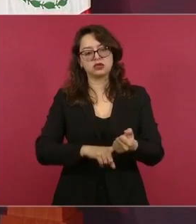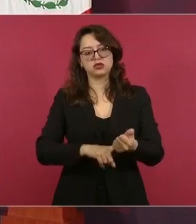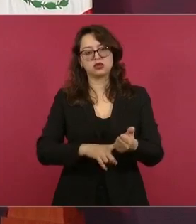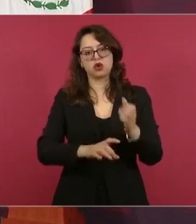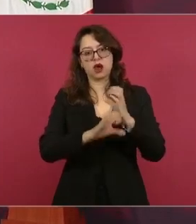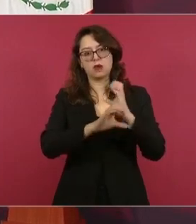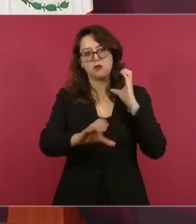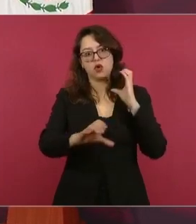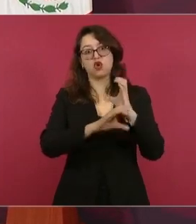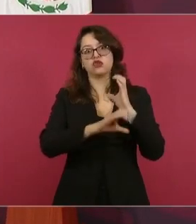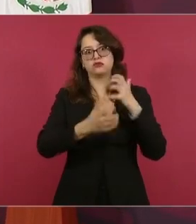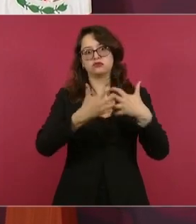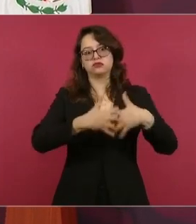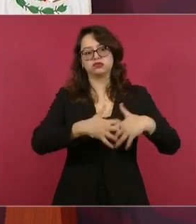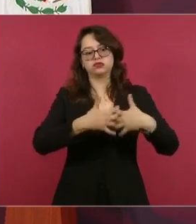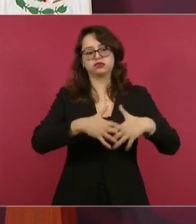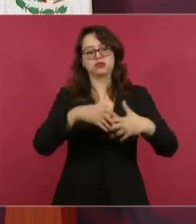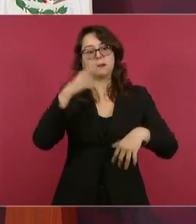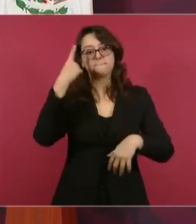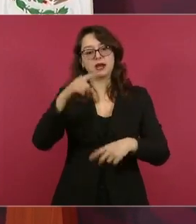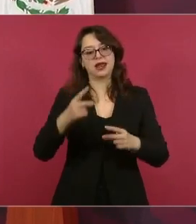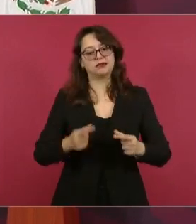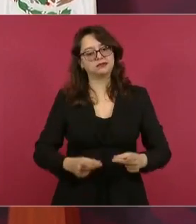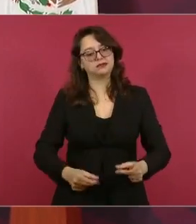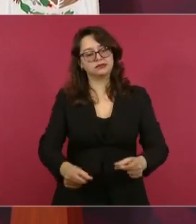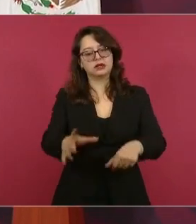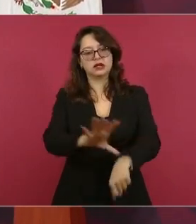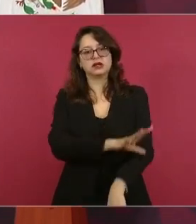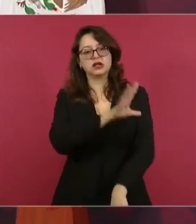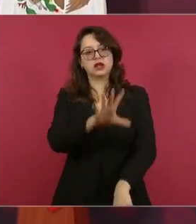restablecer el servicio de energía eléctrica,